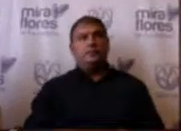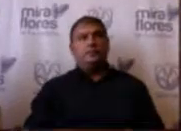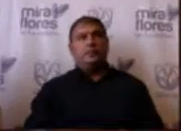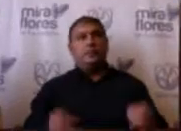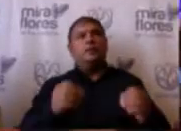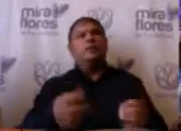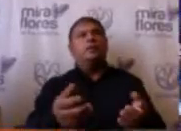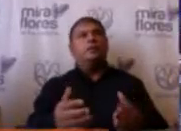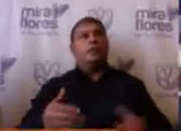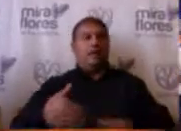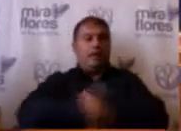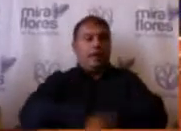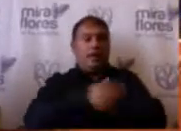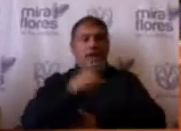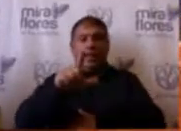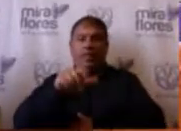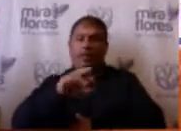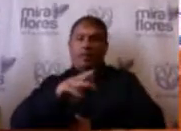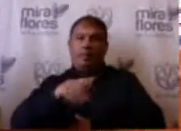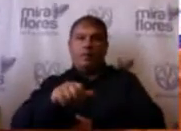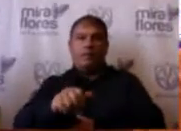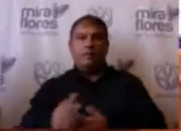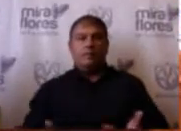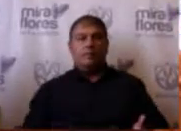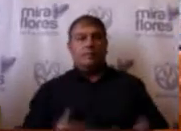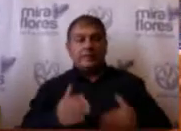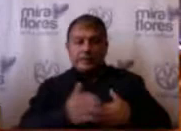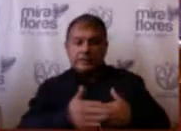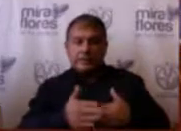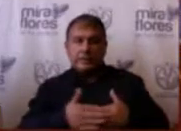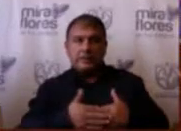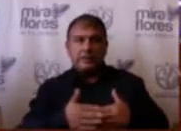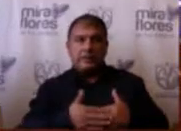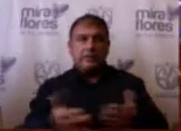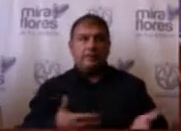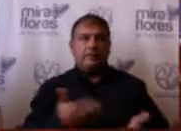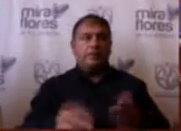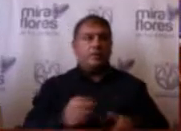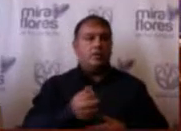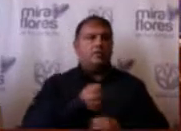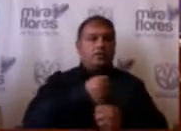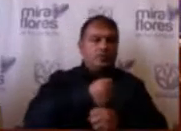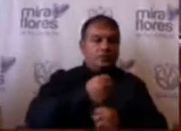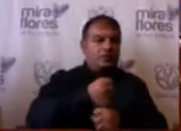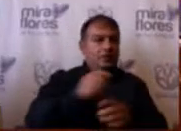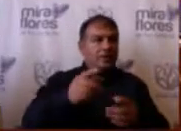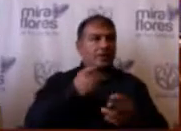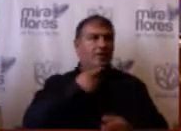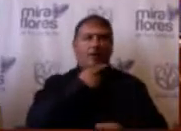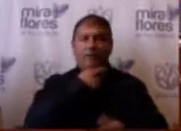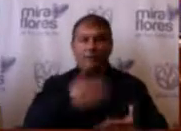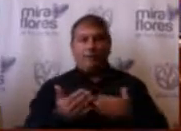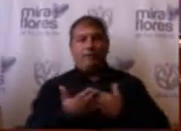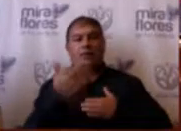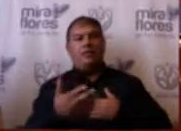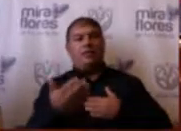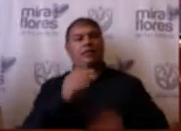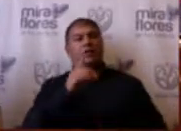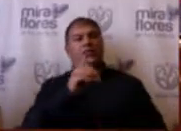lo que es la calle lima muy cerca de donde están los cafés casi al frente del d'onofrio